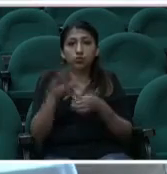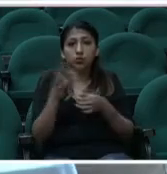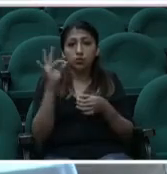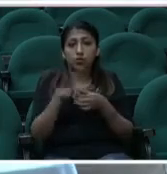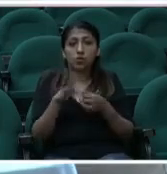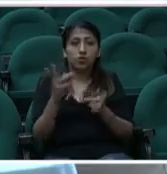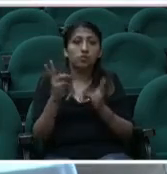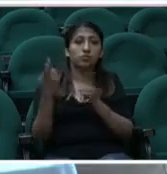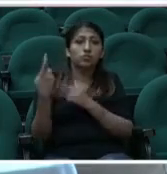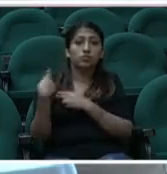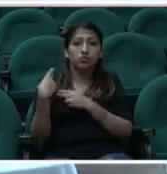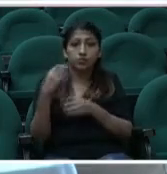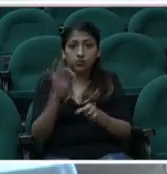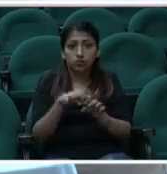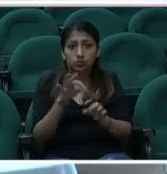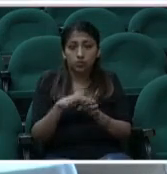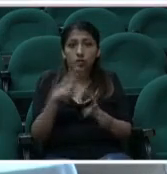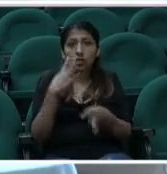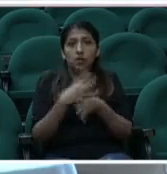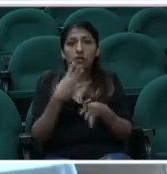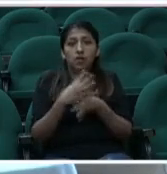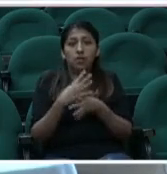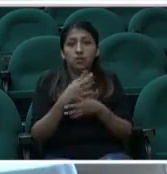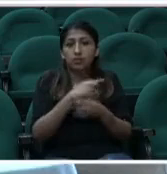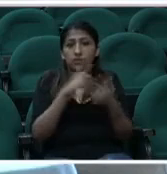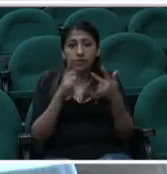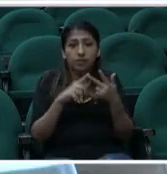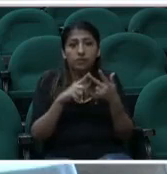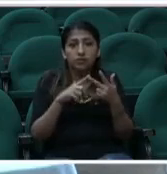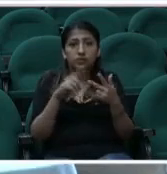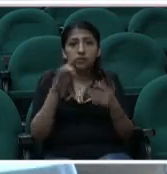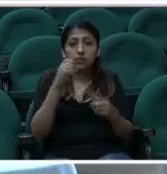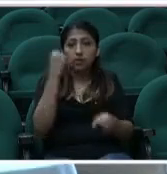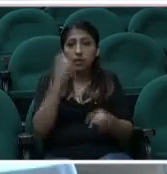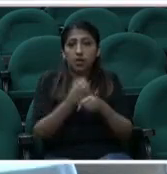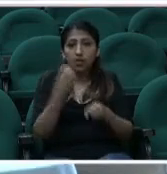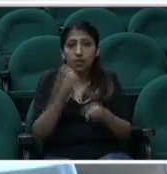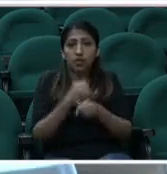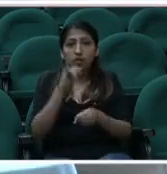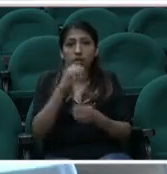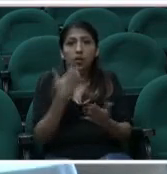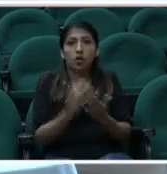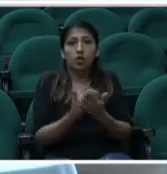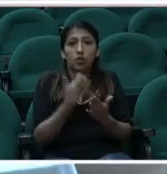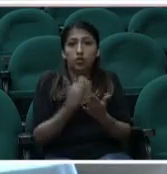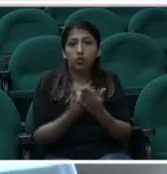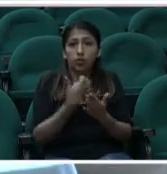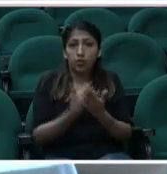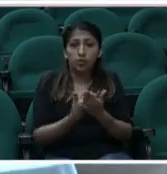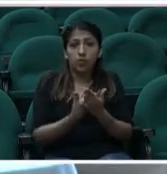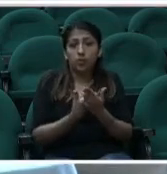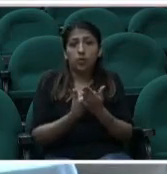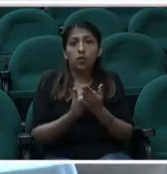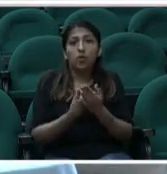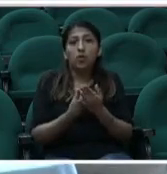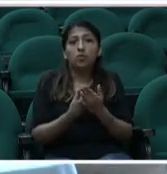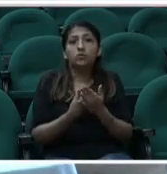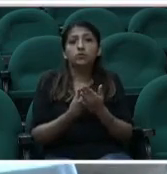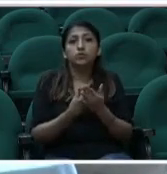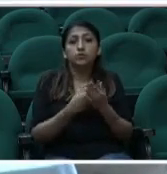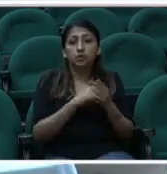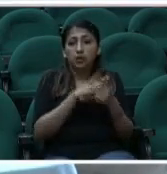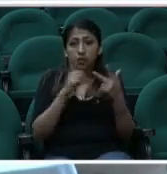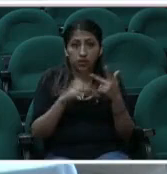respectivo vamos a hablar en esta parte 3 del tema laboral y económico para lo cual en esta